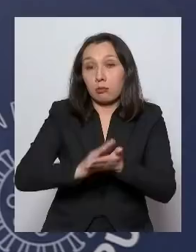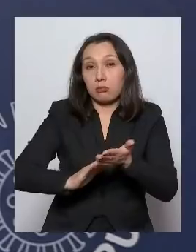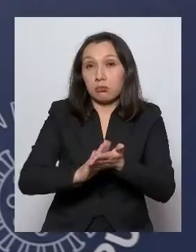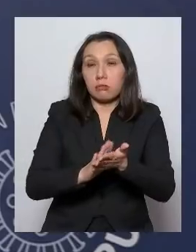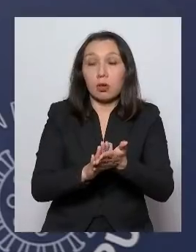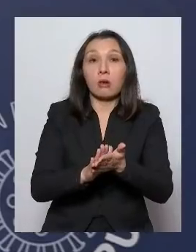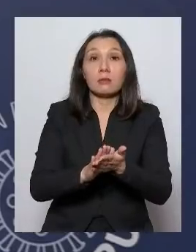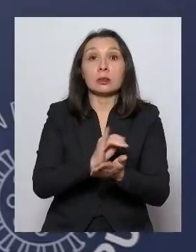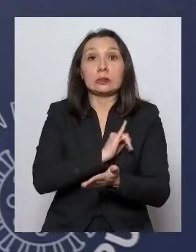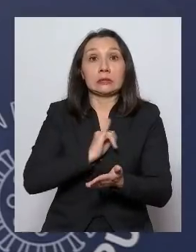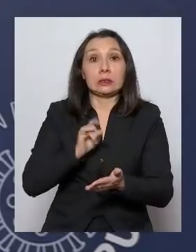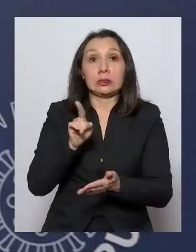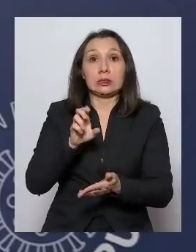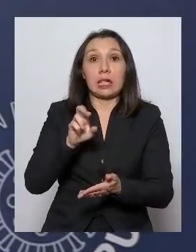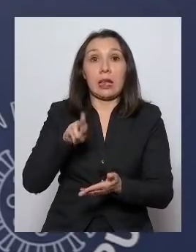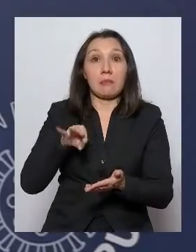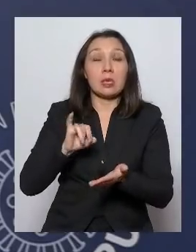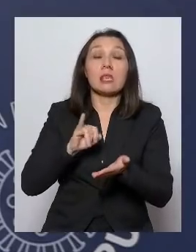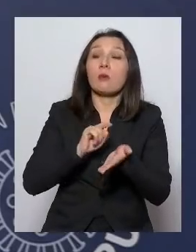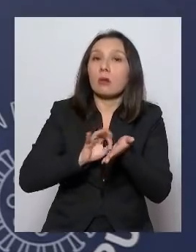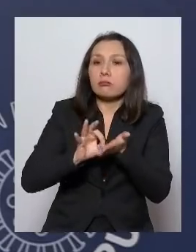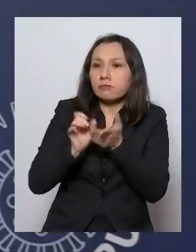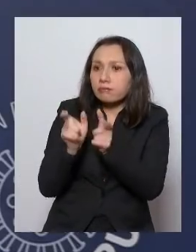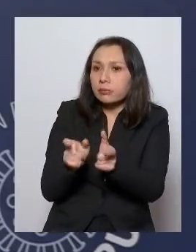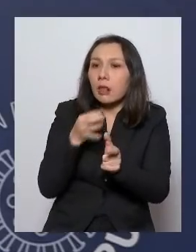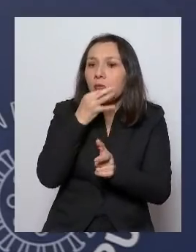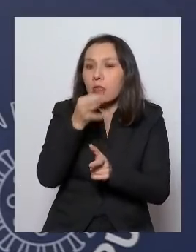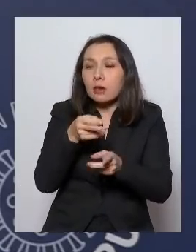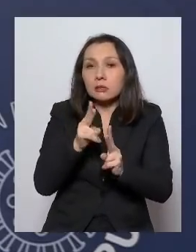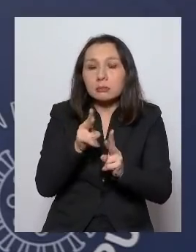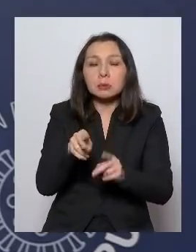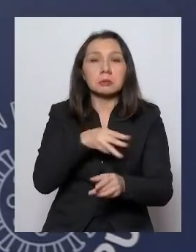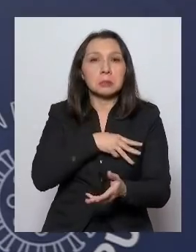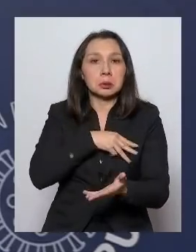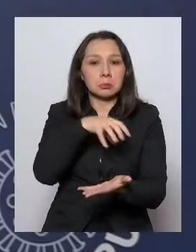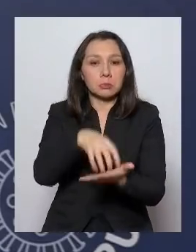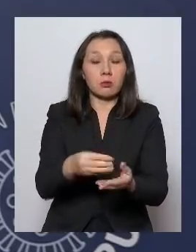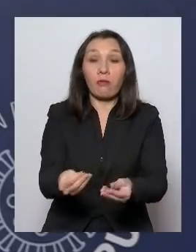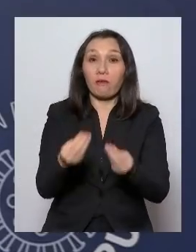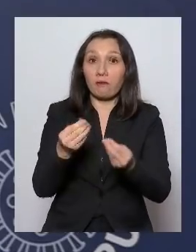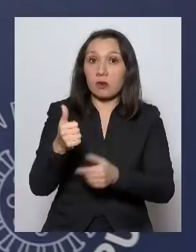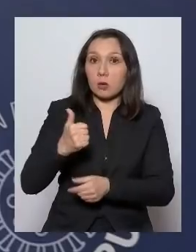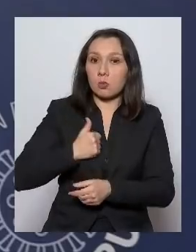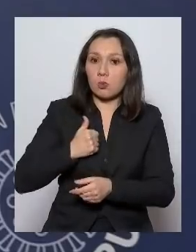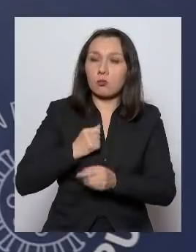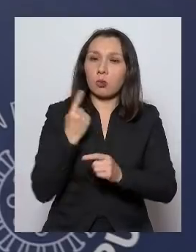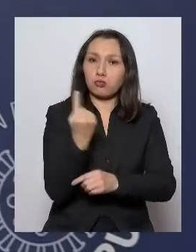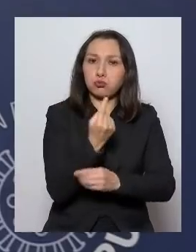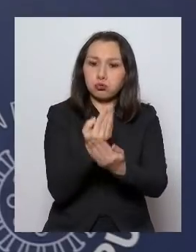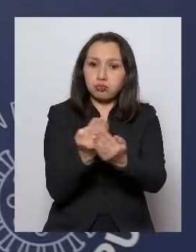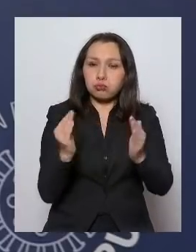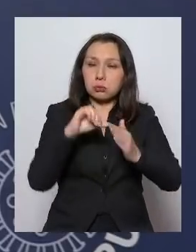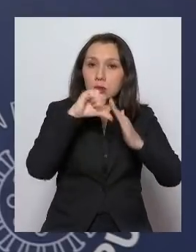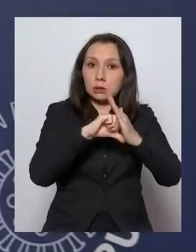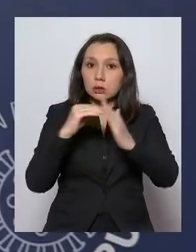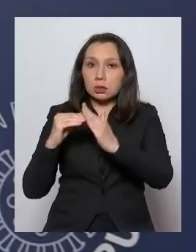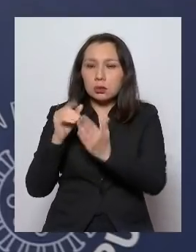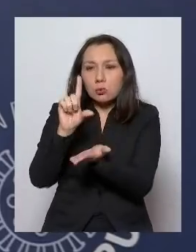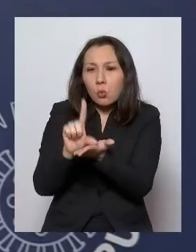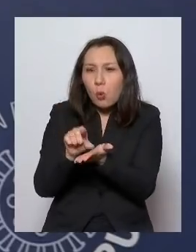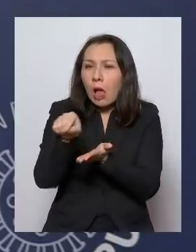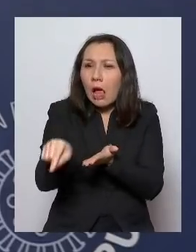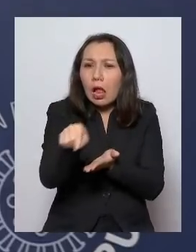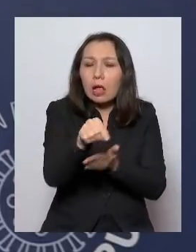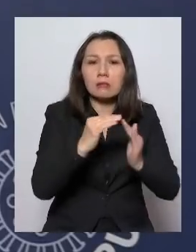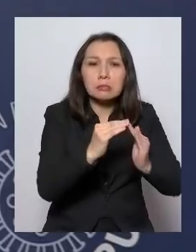la Seremi de Salud de la región metropolitana, puedo decir, para el buen cumplimiento de esta medida de aislamiento cuarentena en este lugar, en